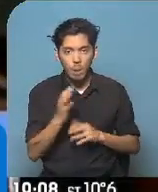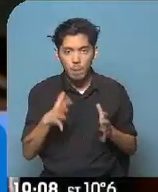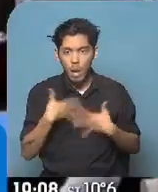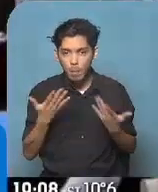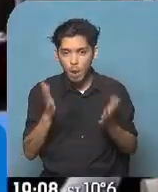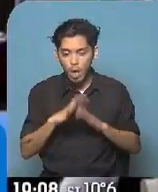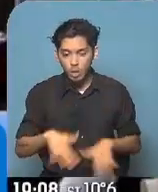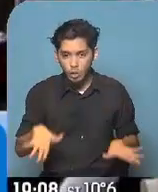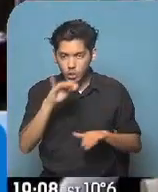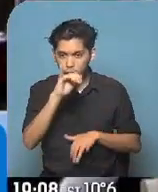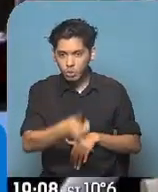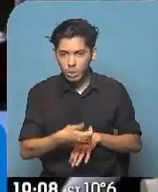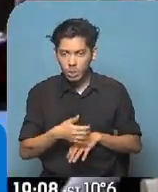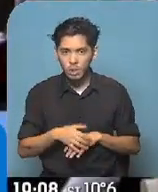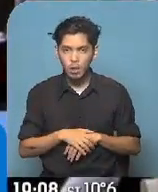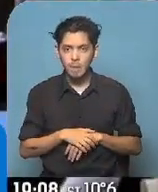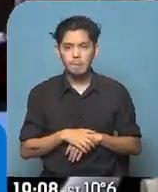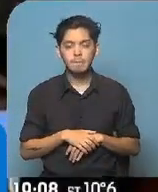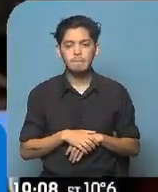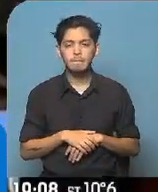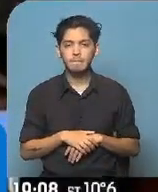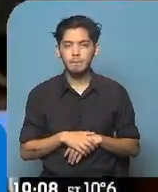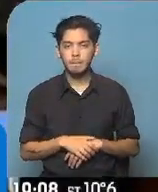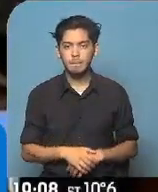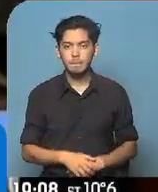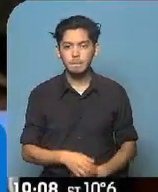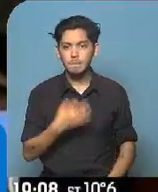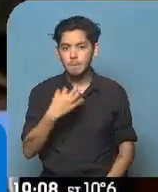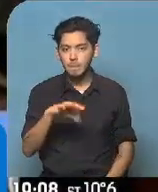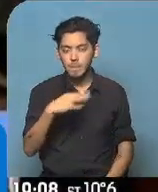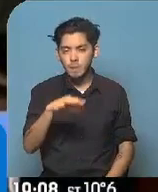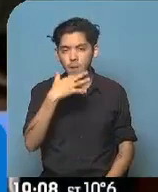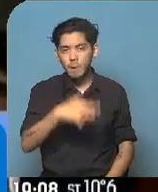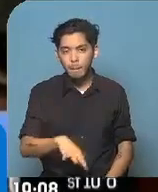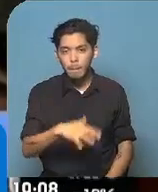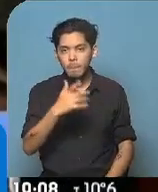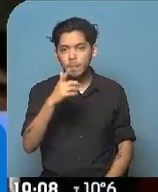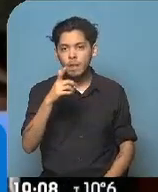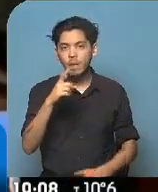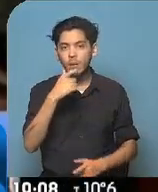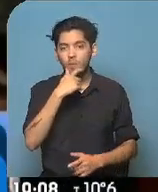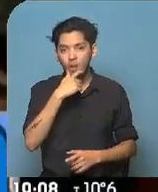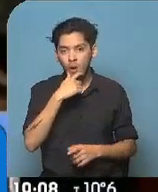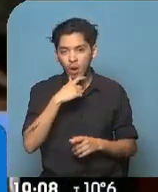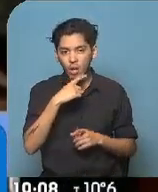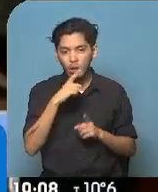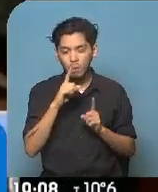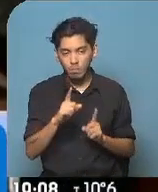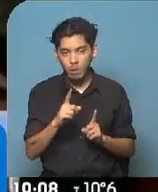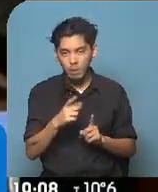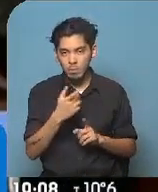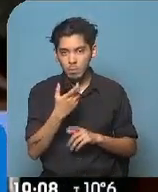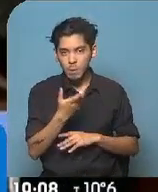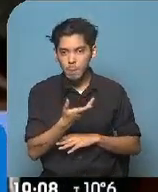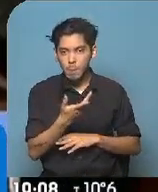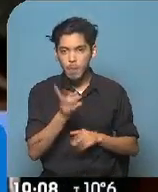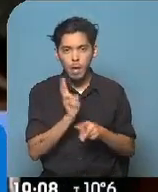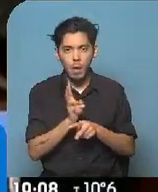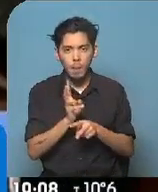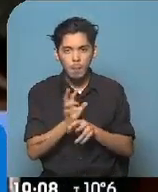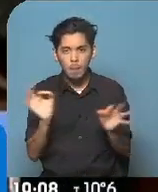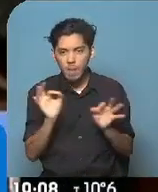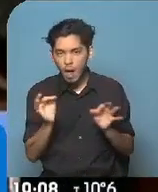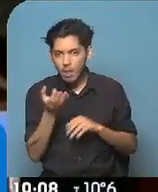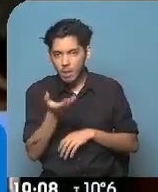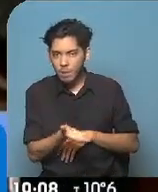a los chicos tiene que entender el profiláctico no la protege